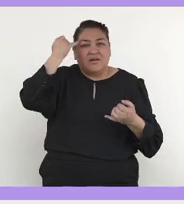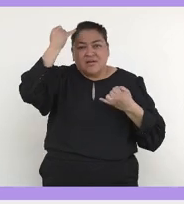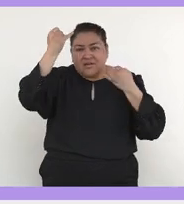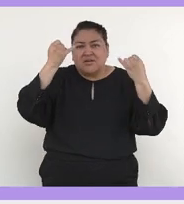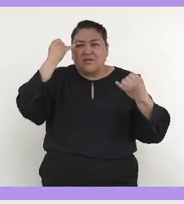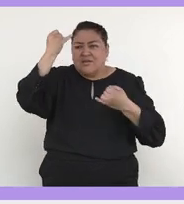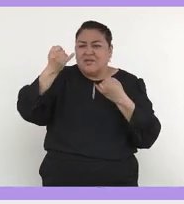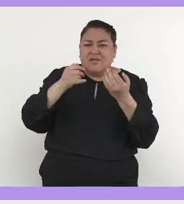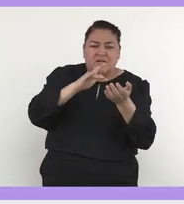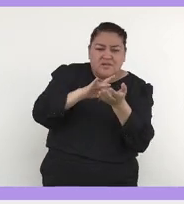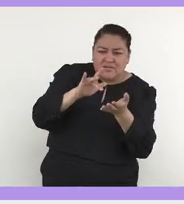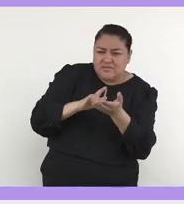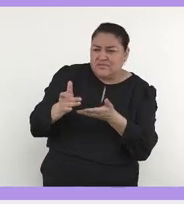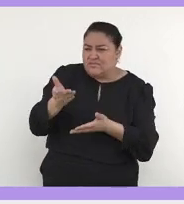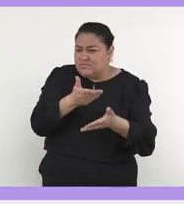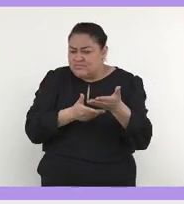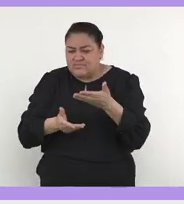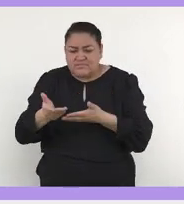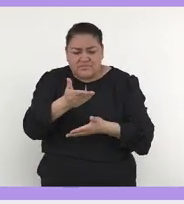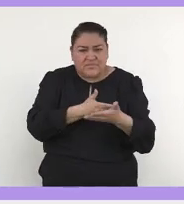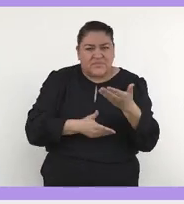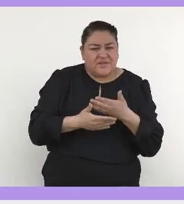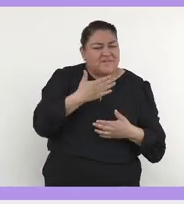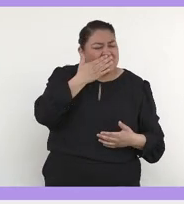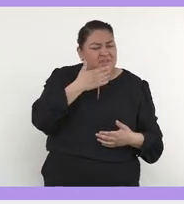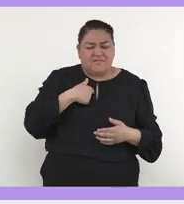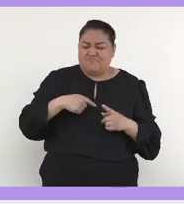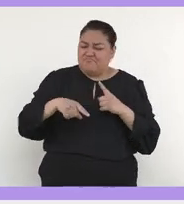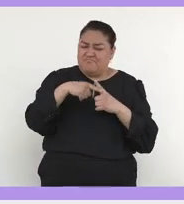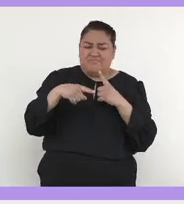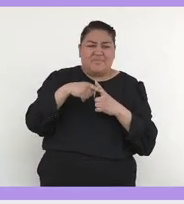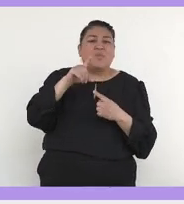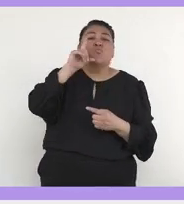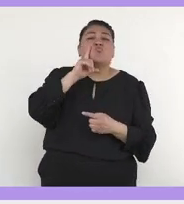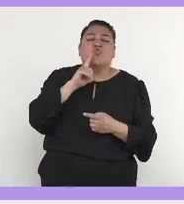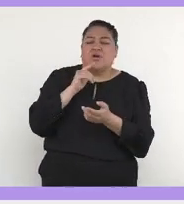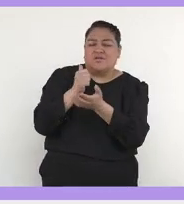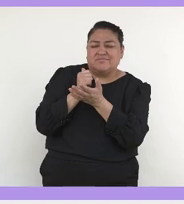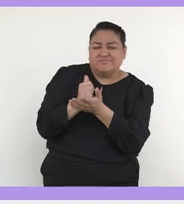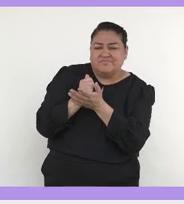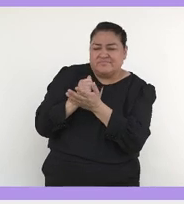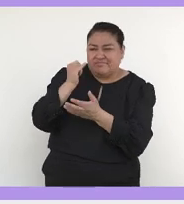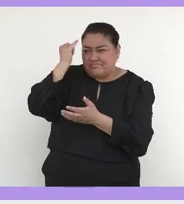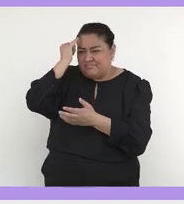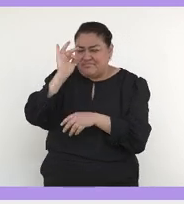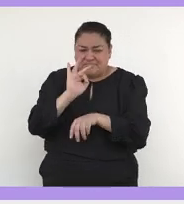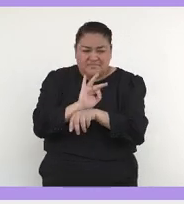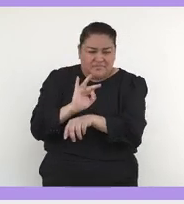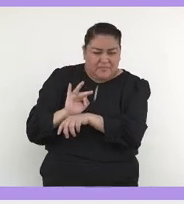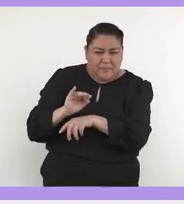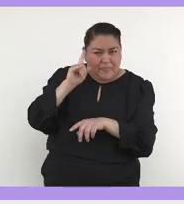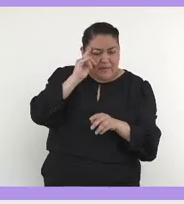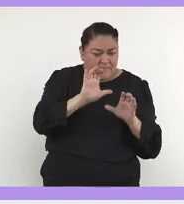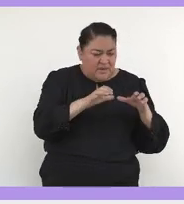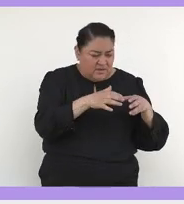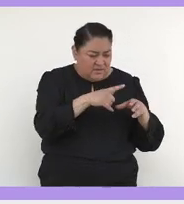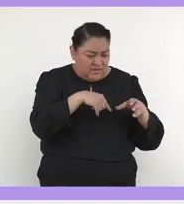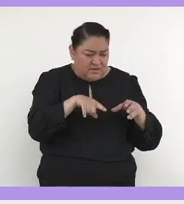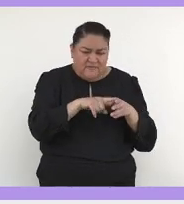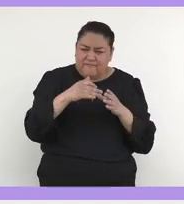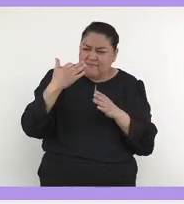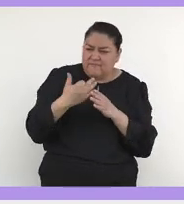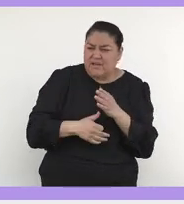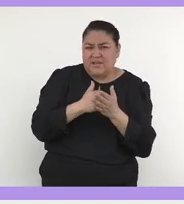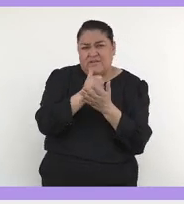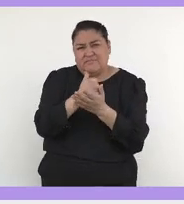y cosas que hemos orquestado entre todos pero la verdad es que sí hemos sido las las mujeres del Consejo de las primeras en levantar la mano pero empezar a tratar de ver este tipo